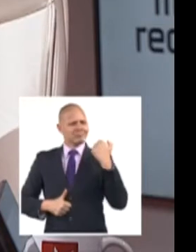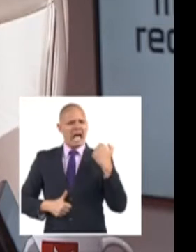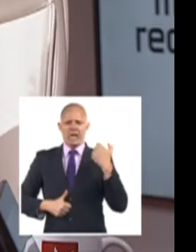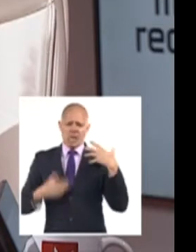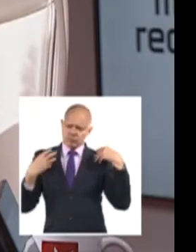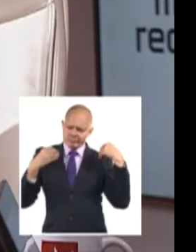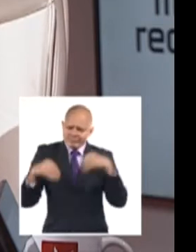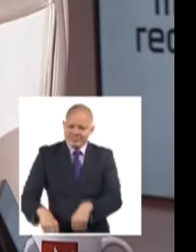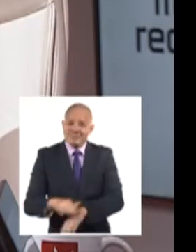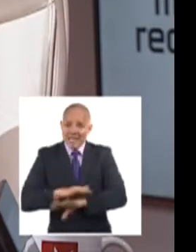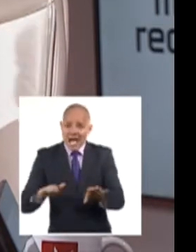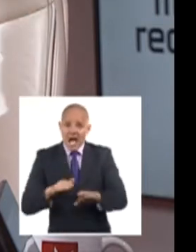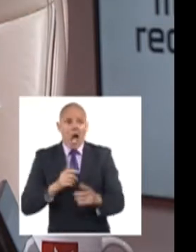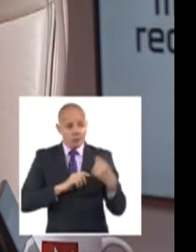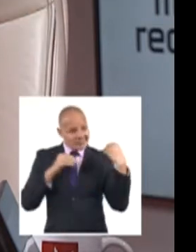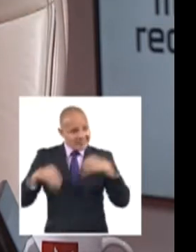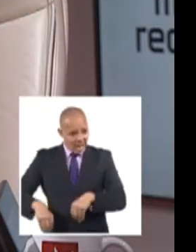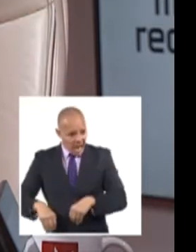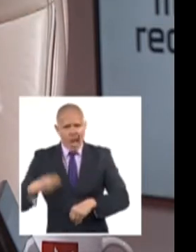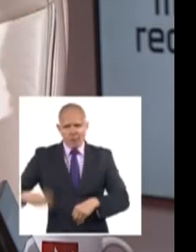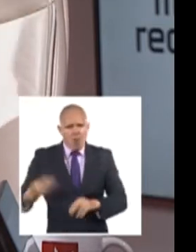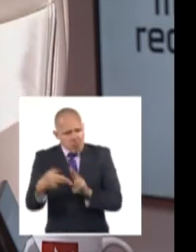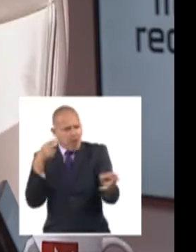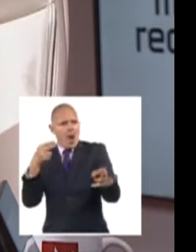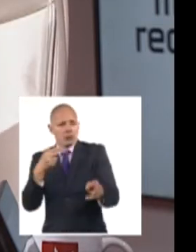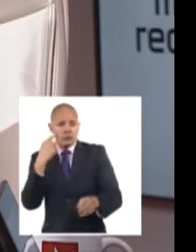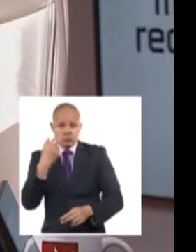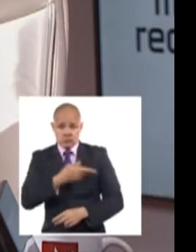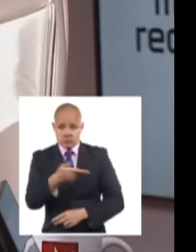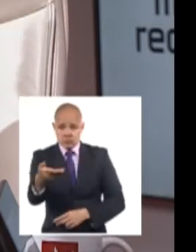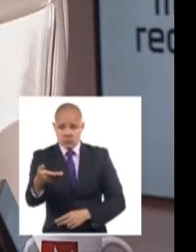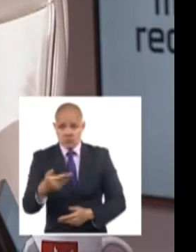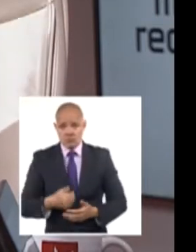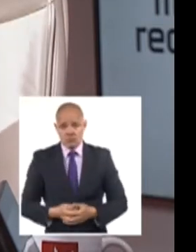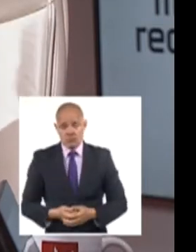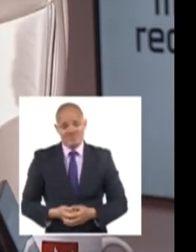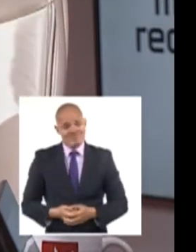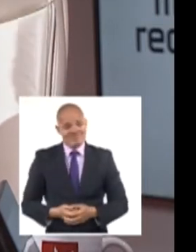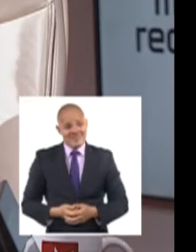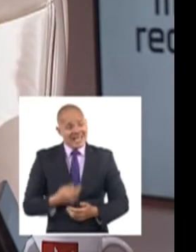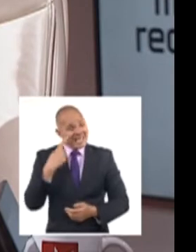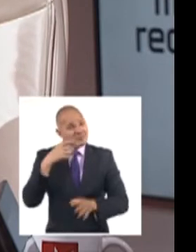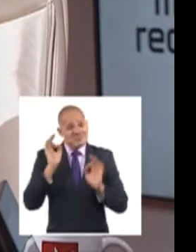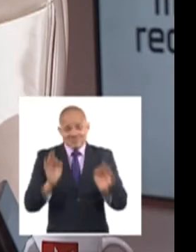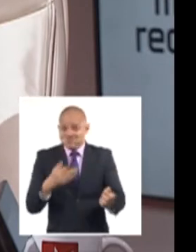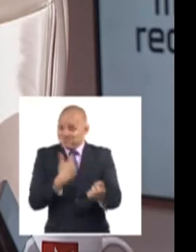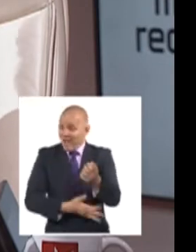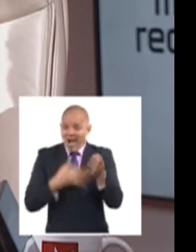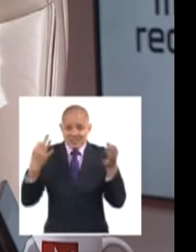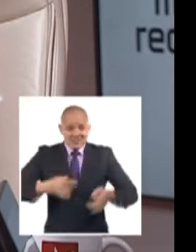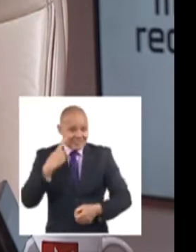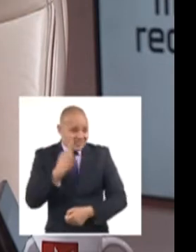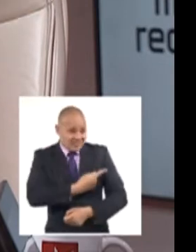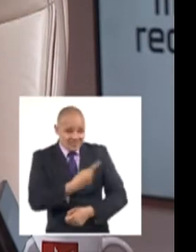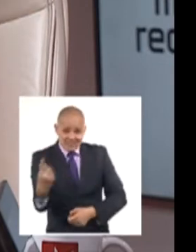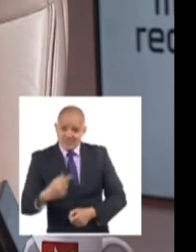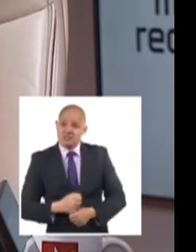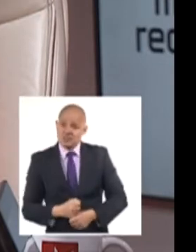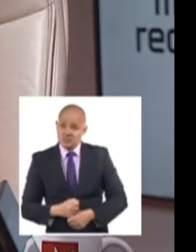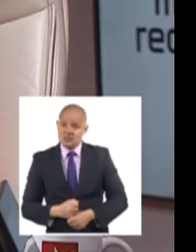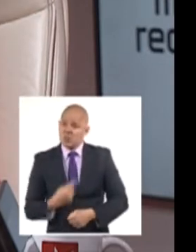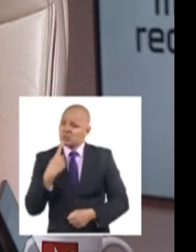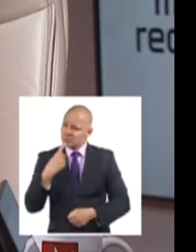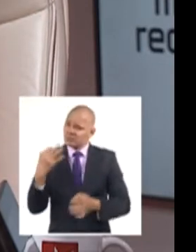sociales y populares esa es una realidad candente y tristísima en colombia que se dará a mano como te decía con